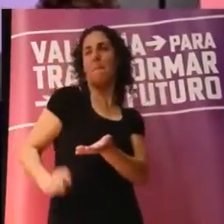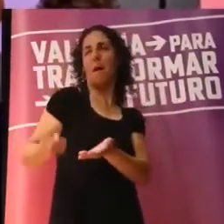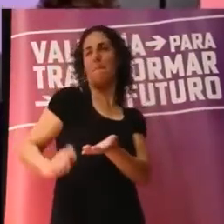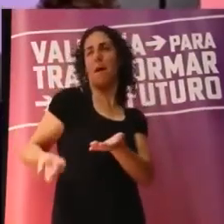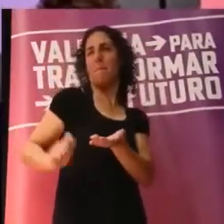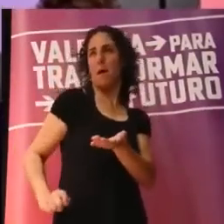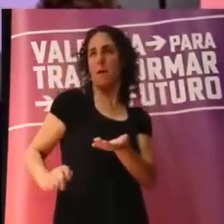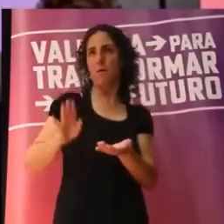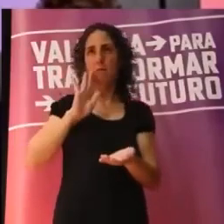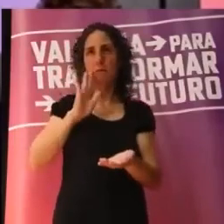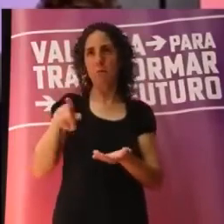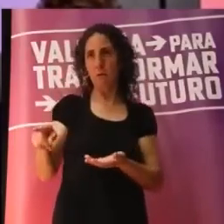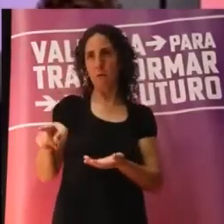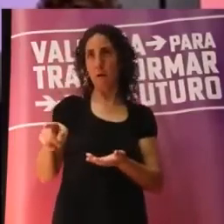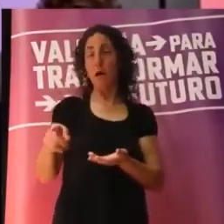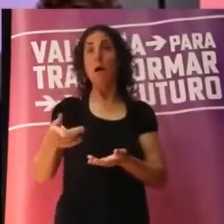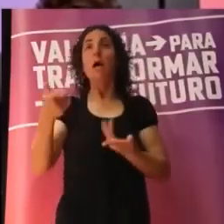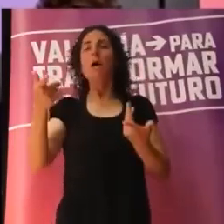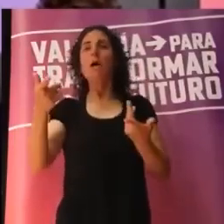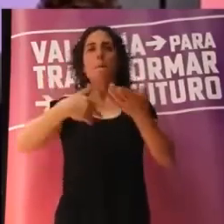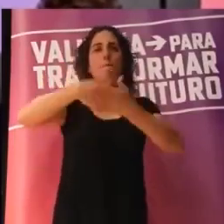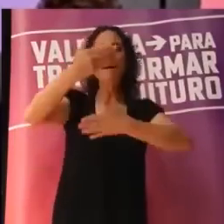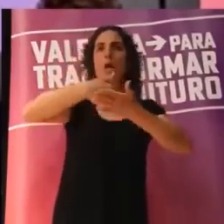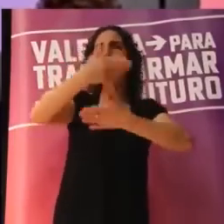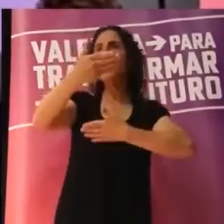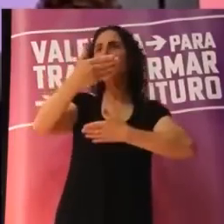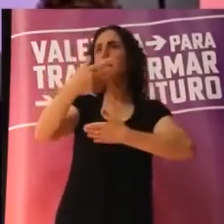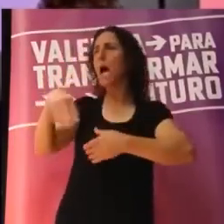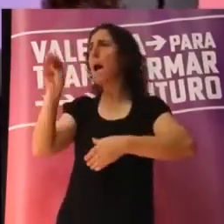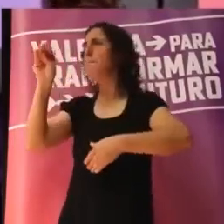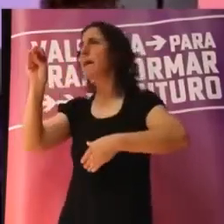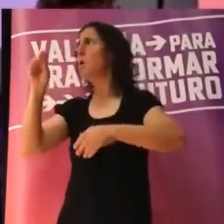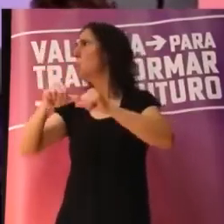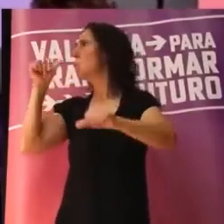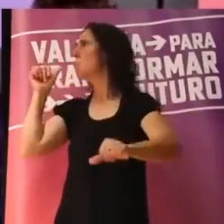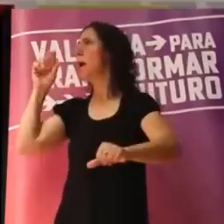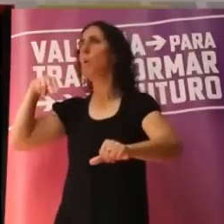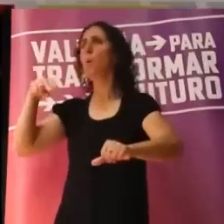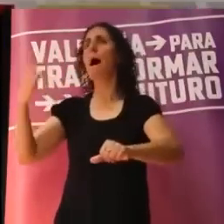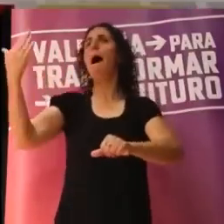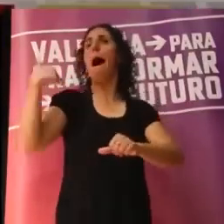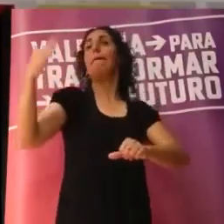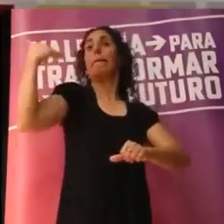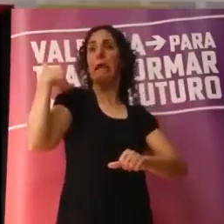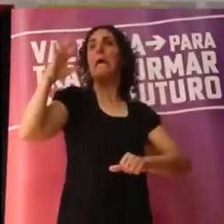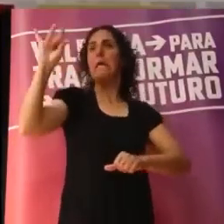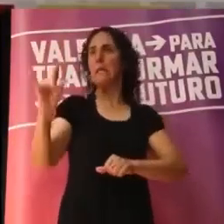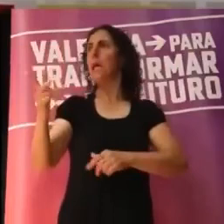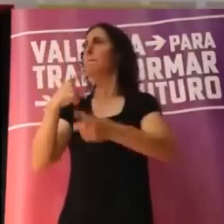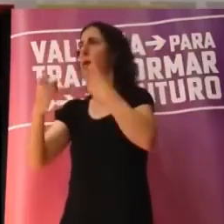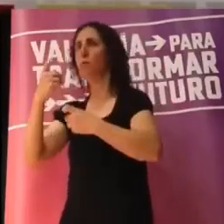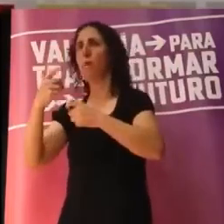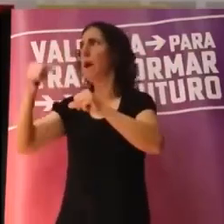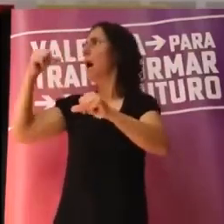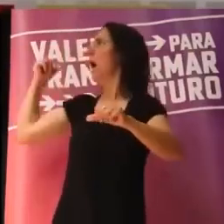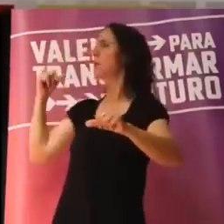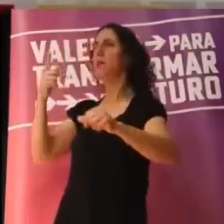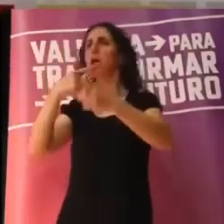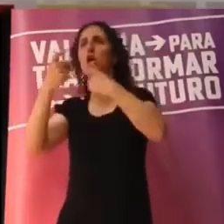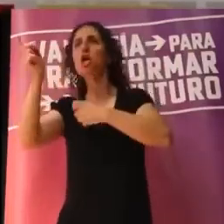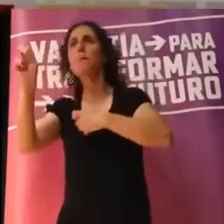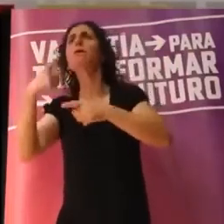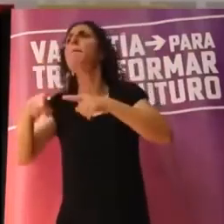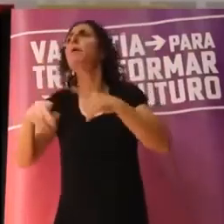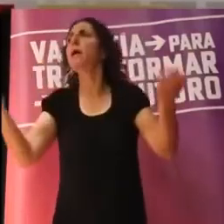periodista antes de ayer le pusiera un micrófono para preguntarle si tenía algo de lo que arrepentirse?